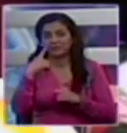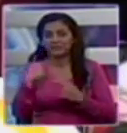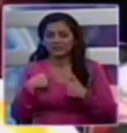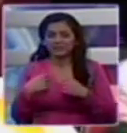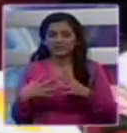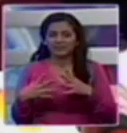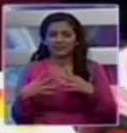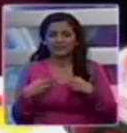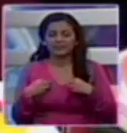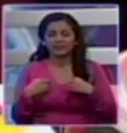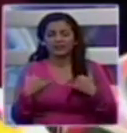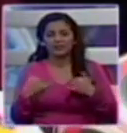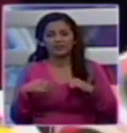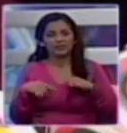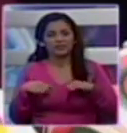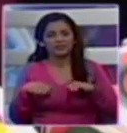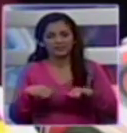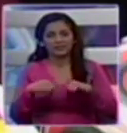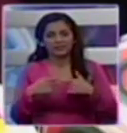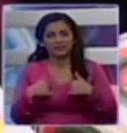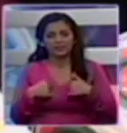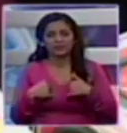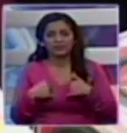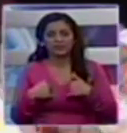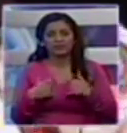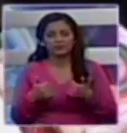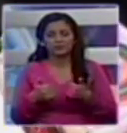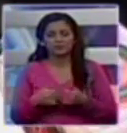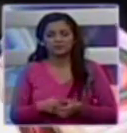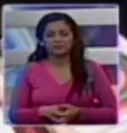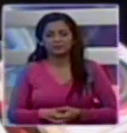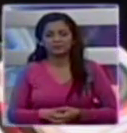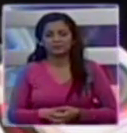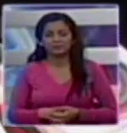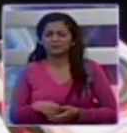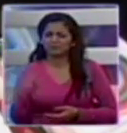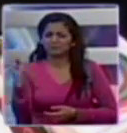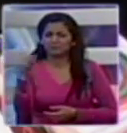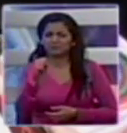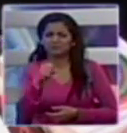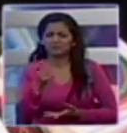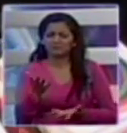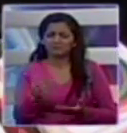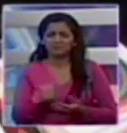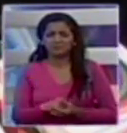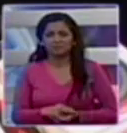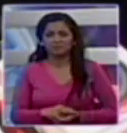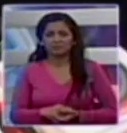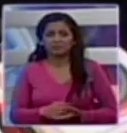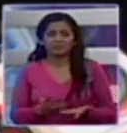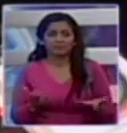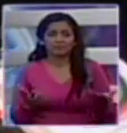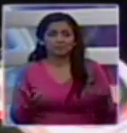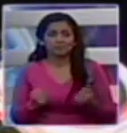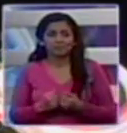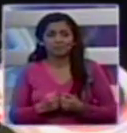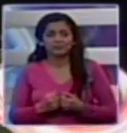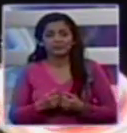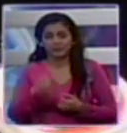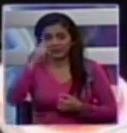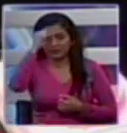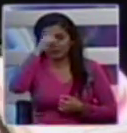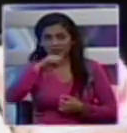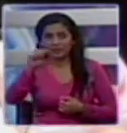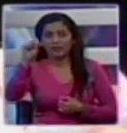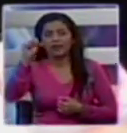a venir, van a ser muy importantes para poder demostrar y poderme afianzar en el puesto. Claro, sin duda es un punto aparte, la verdad, poder viajar allá, poder